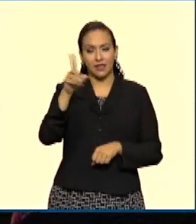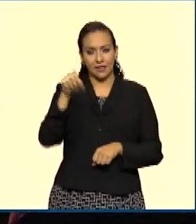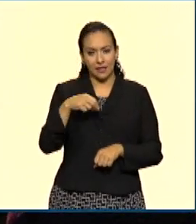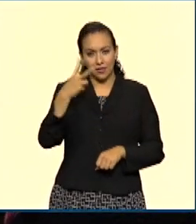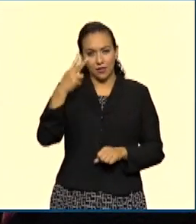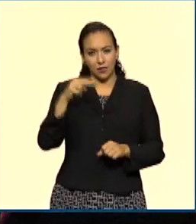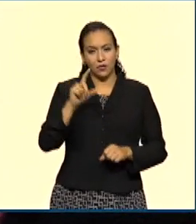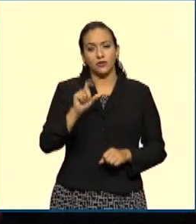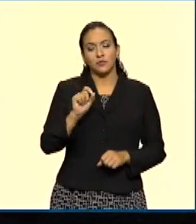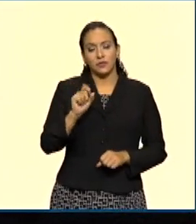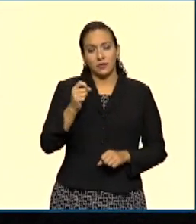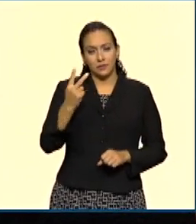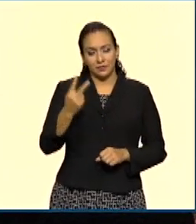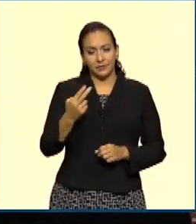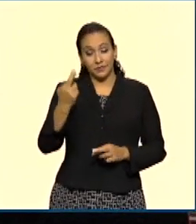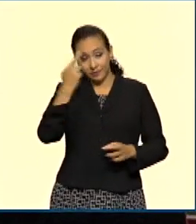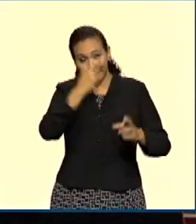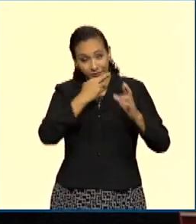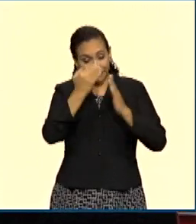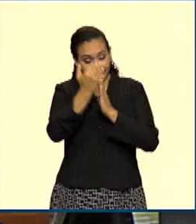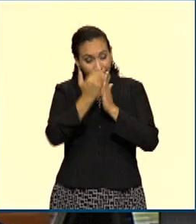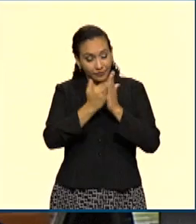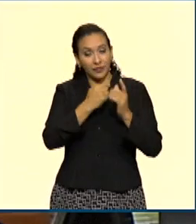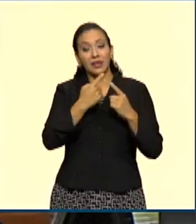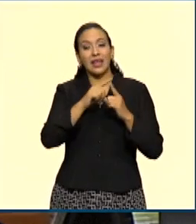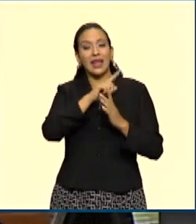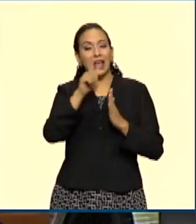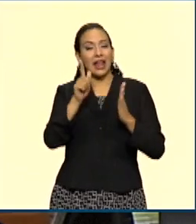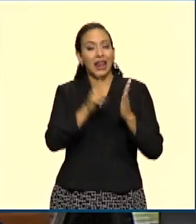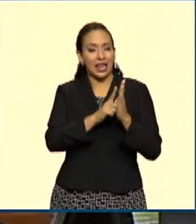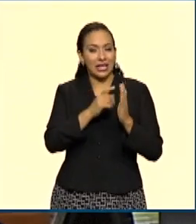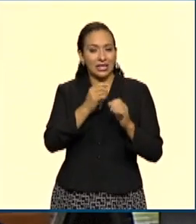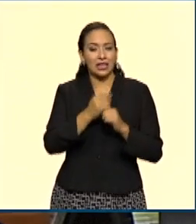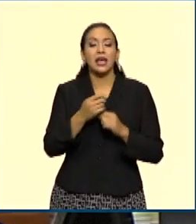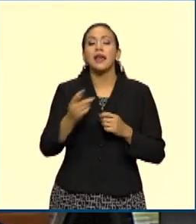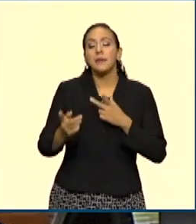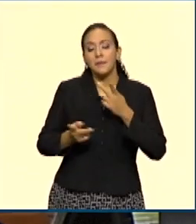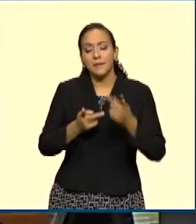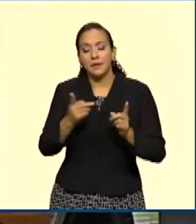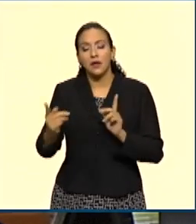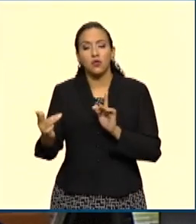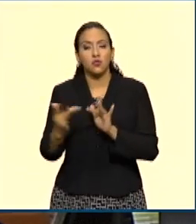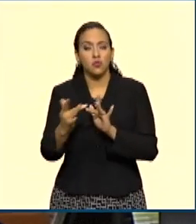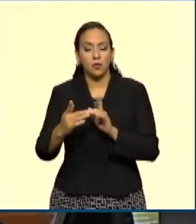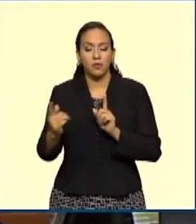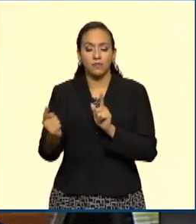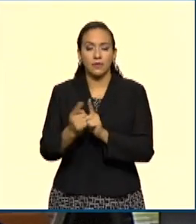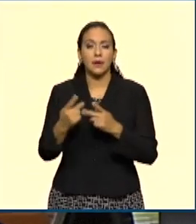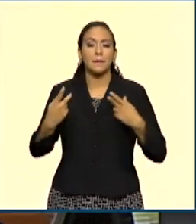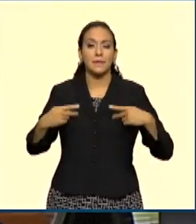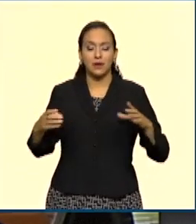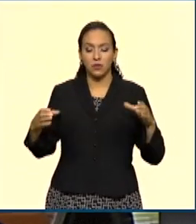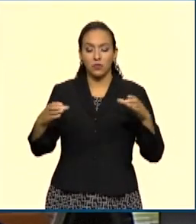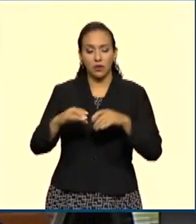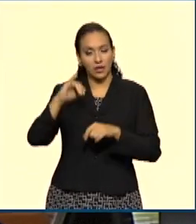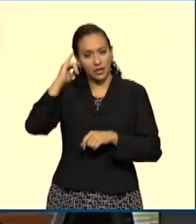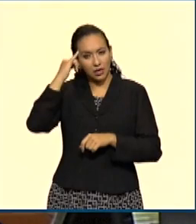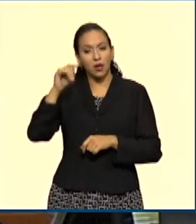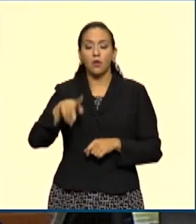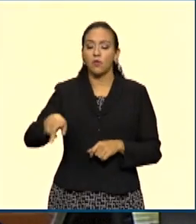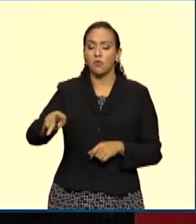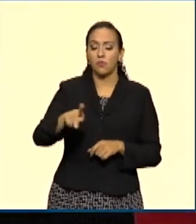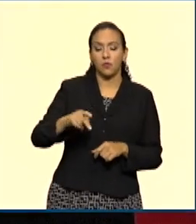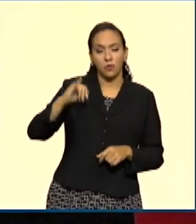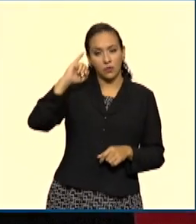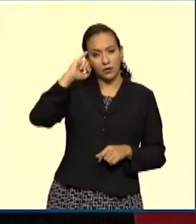135/2022, en la que invalidó diversas disposiciones de la Ley de Consulta a pueblos indígenas y afromexicanos de Quintana Roo. Entre ellos